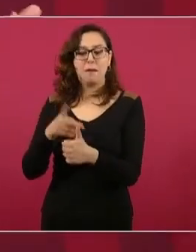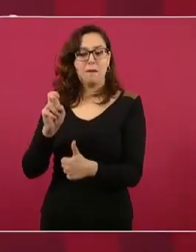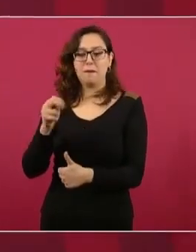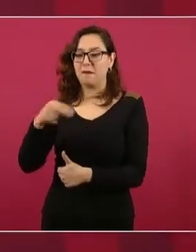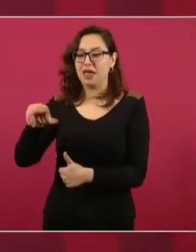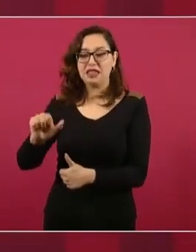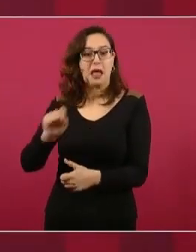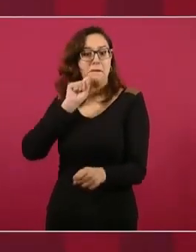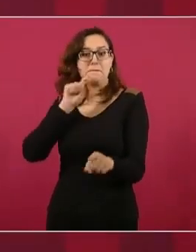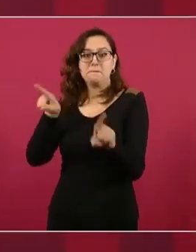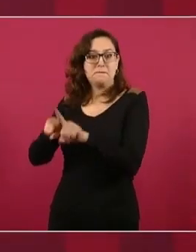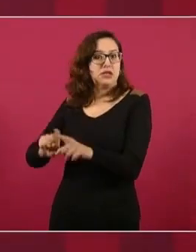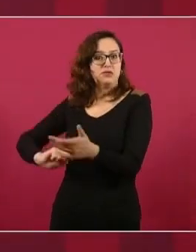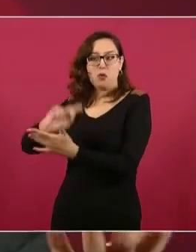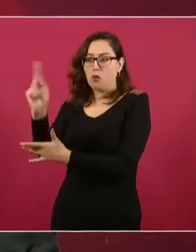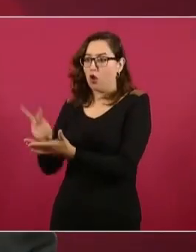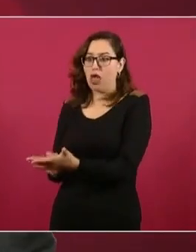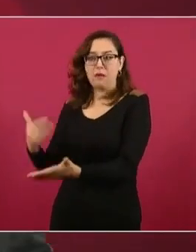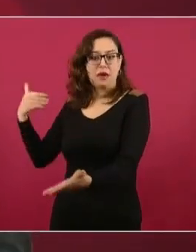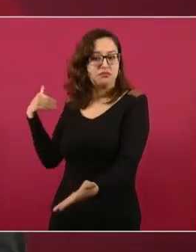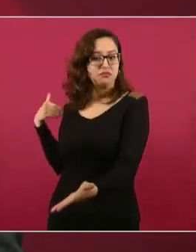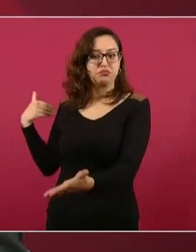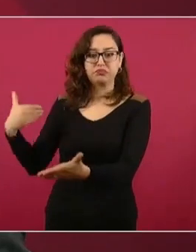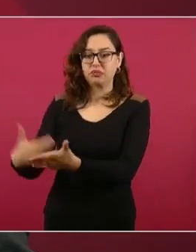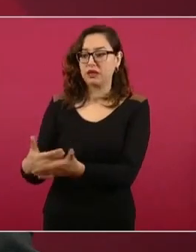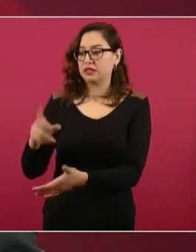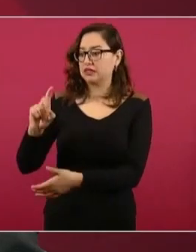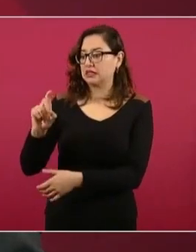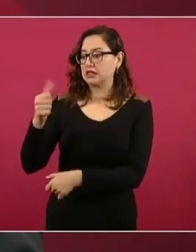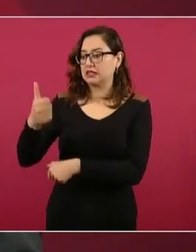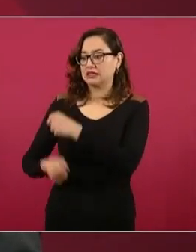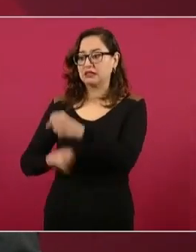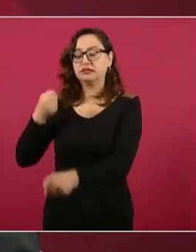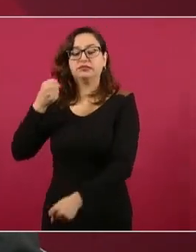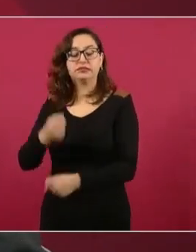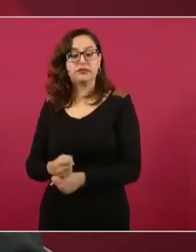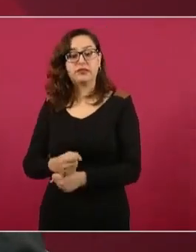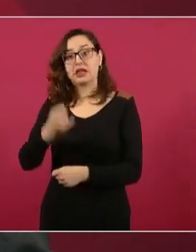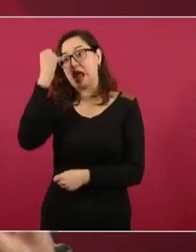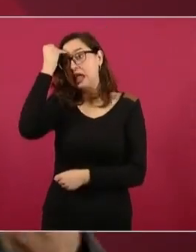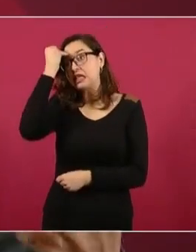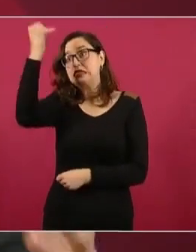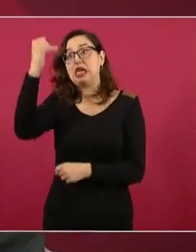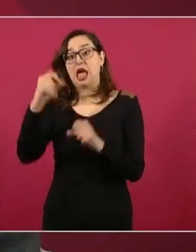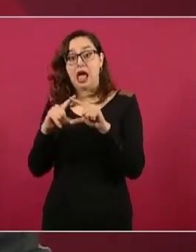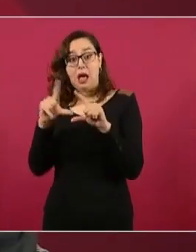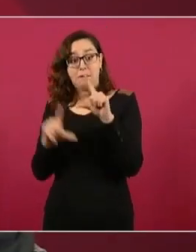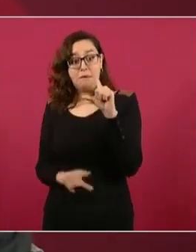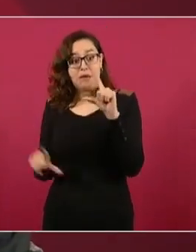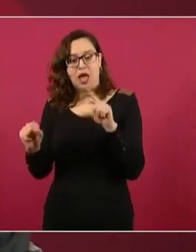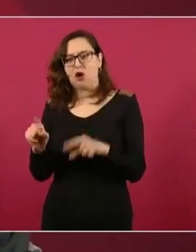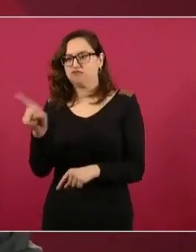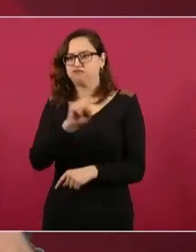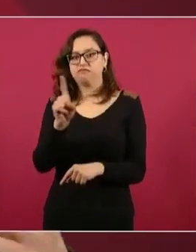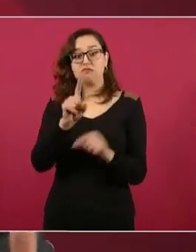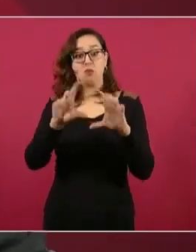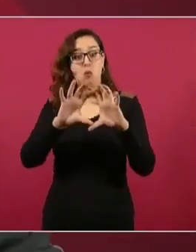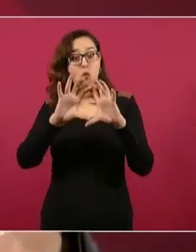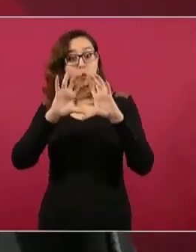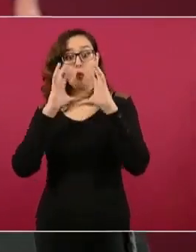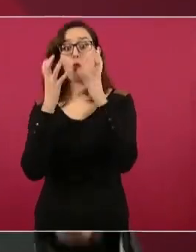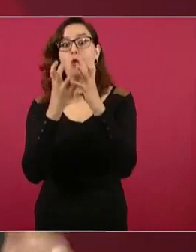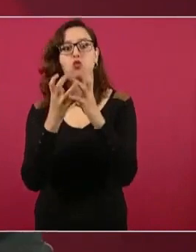esto no fue un invento mexicano, esto fue un invento de los sistemas financieros globales, el